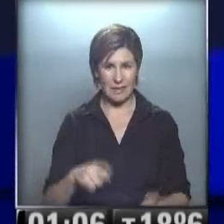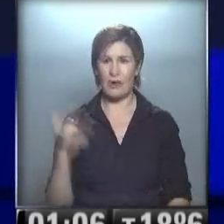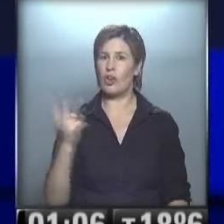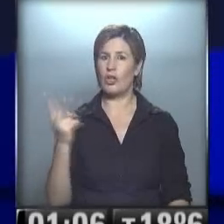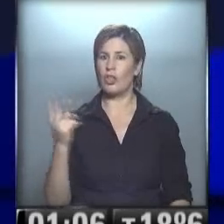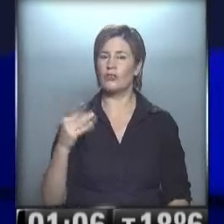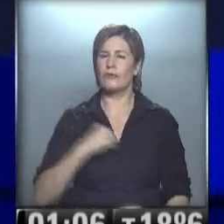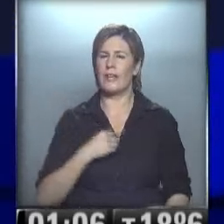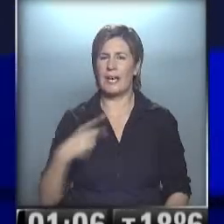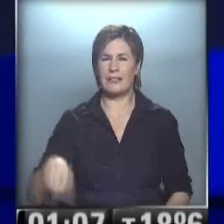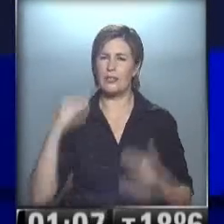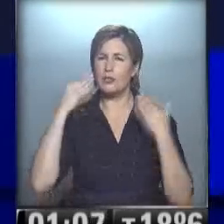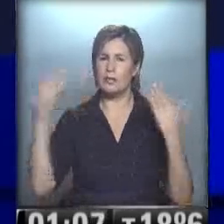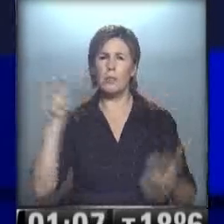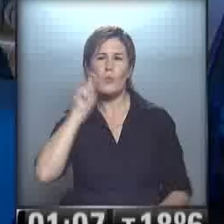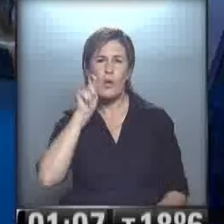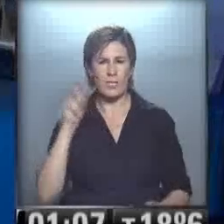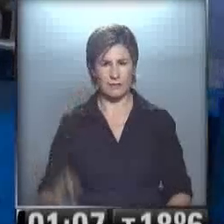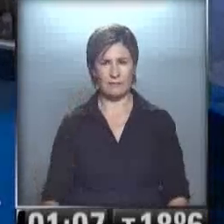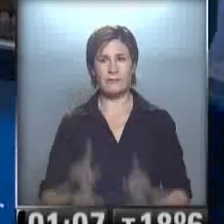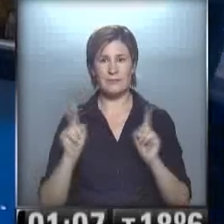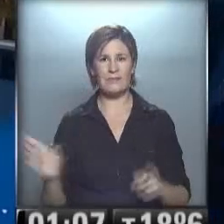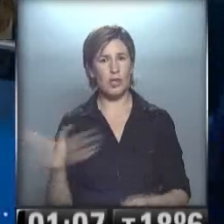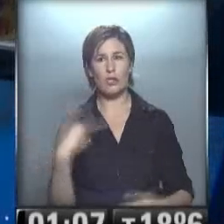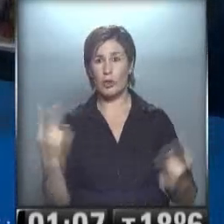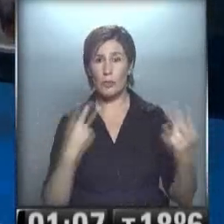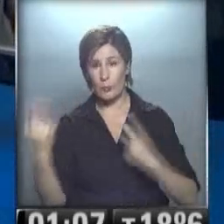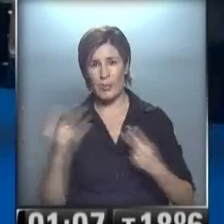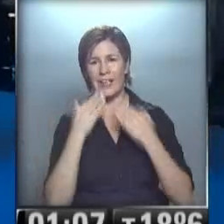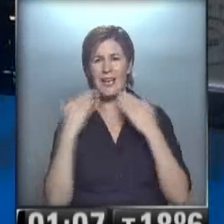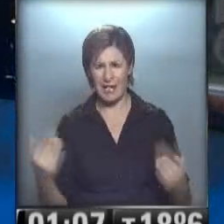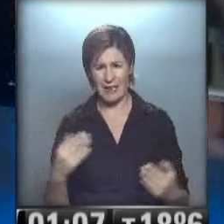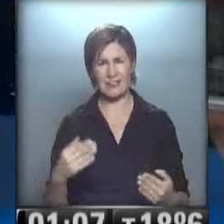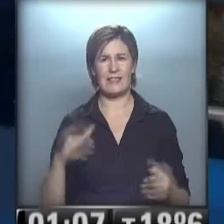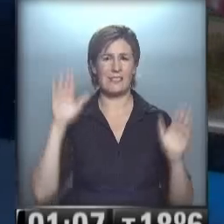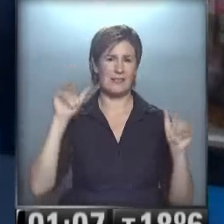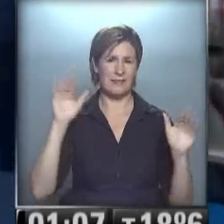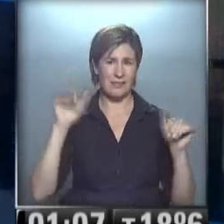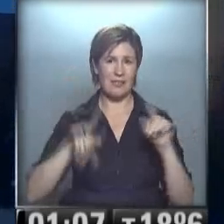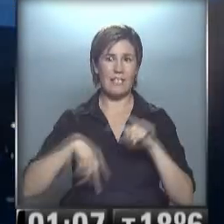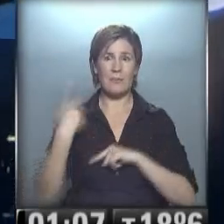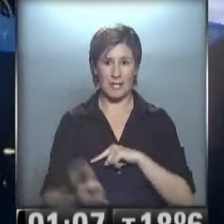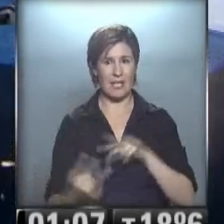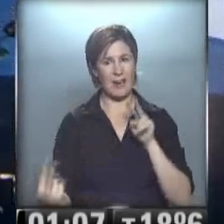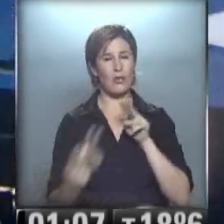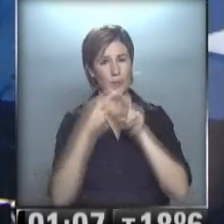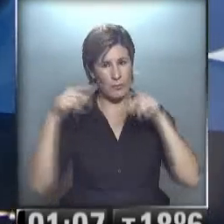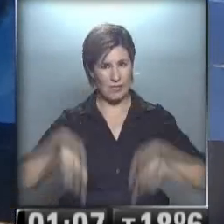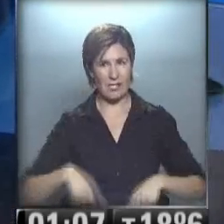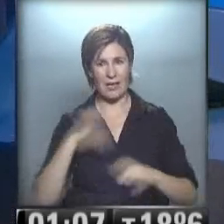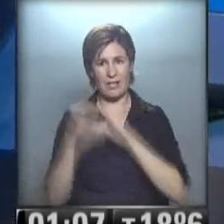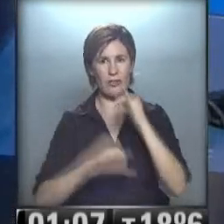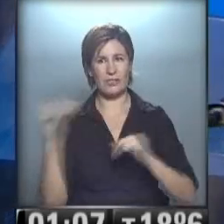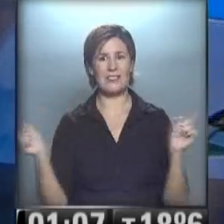grandes fanáticos, un beso grande para ustedes y para todos los que nos están mirando. Muchas gracias por acompañarnos. Nos volvemos a encontrar mañana acá en el resumen de